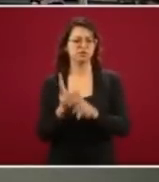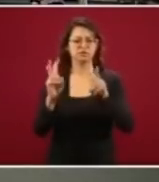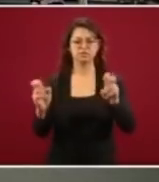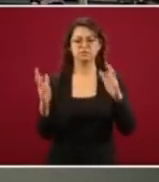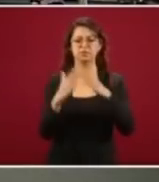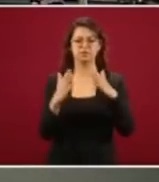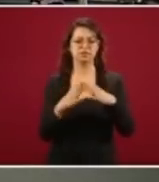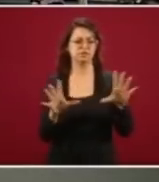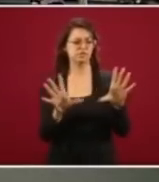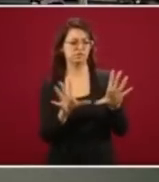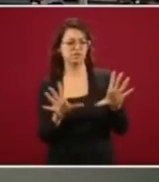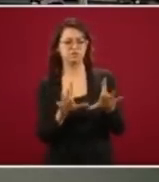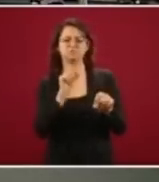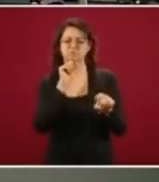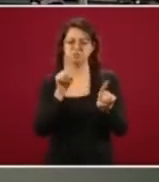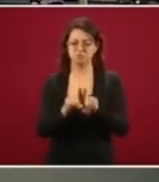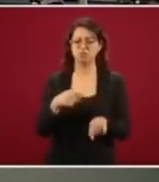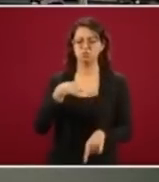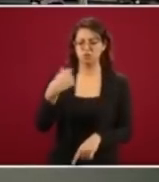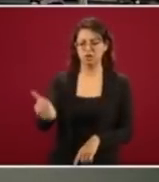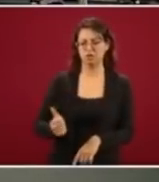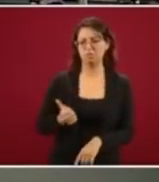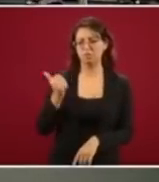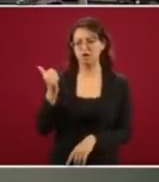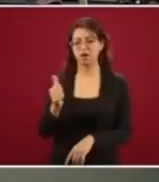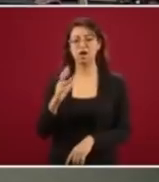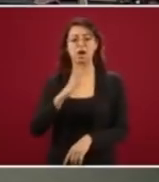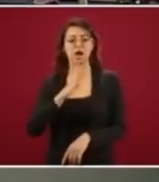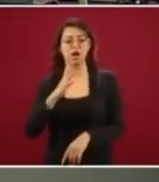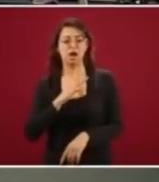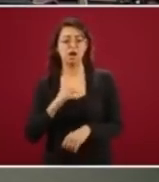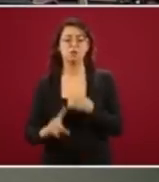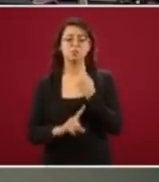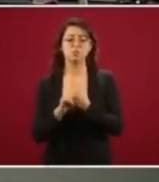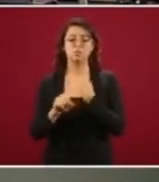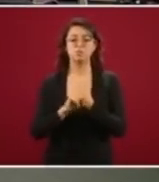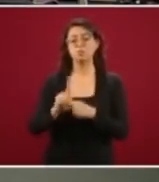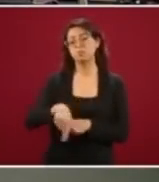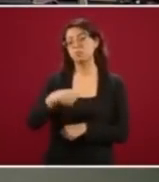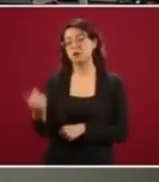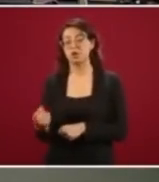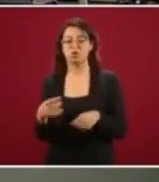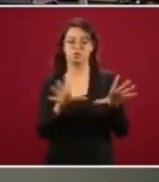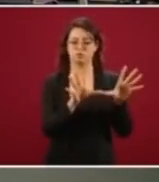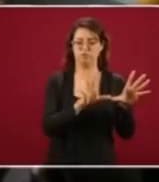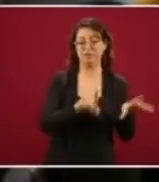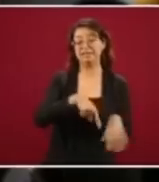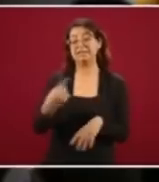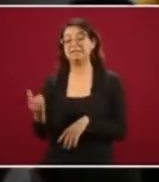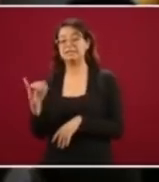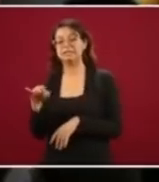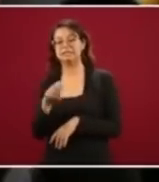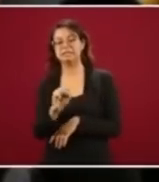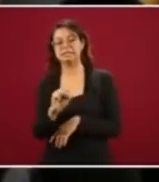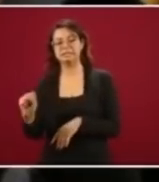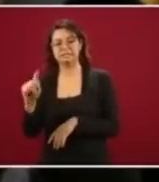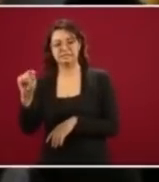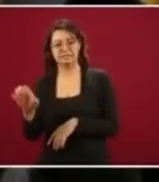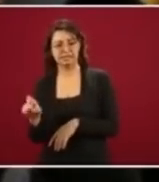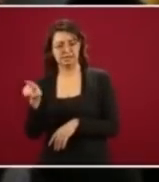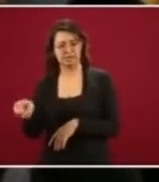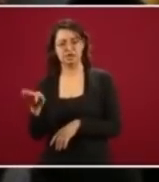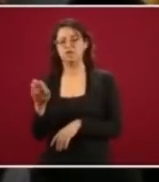del Infonavit, el problema del, en el fondo de vivienda, pero del Fobiste, hay una problemática que se